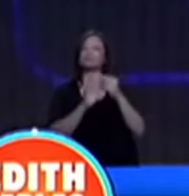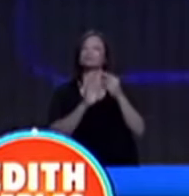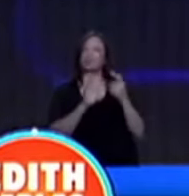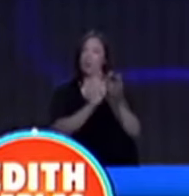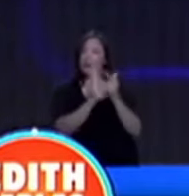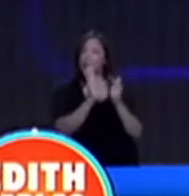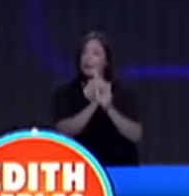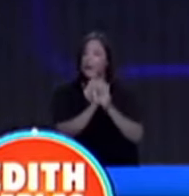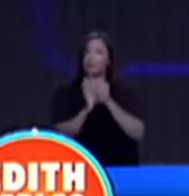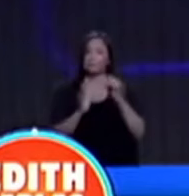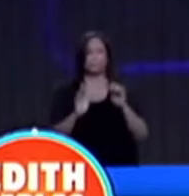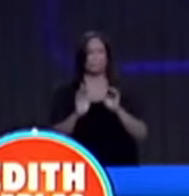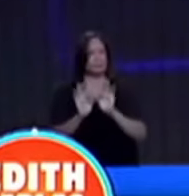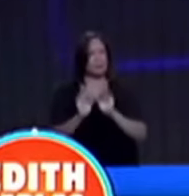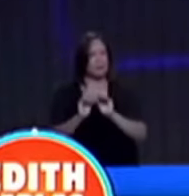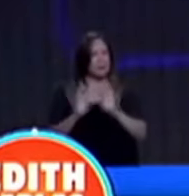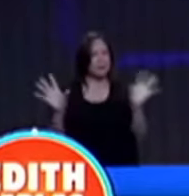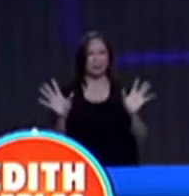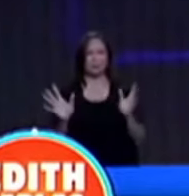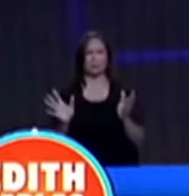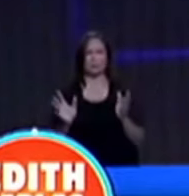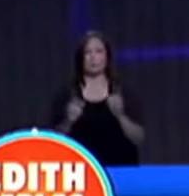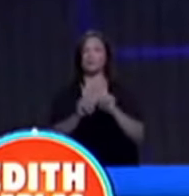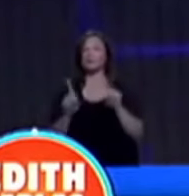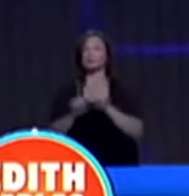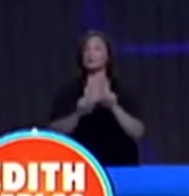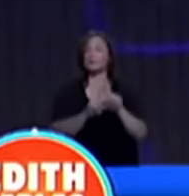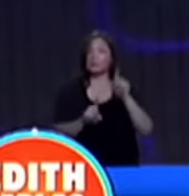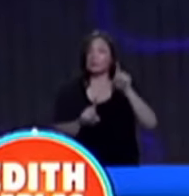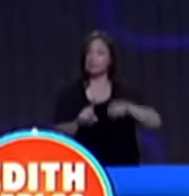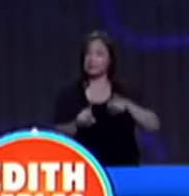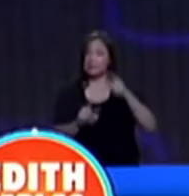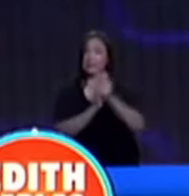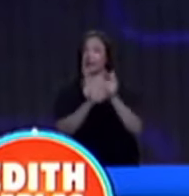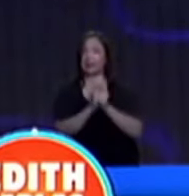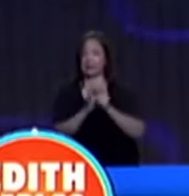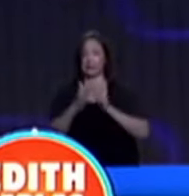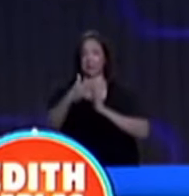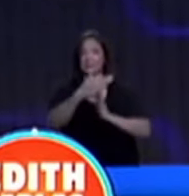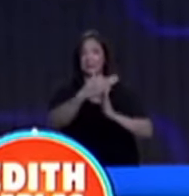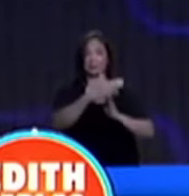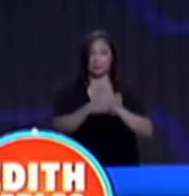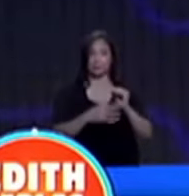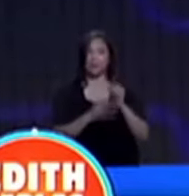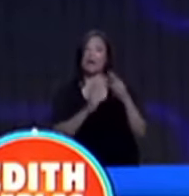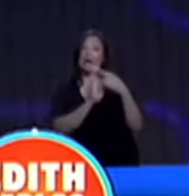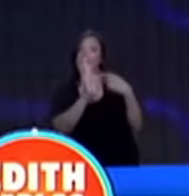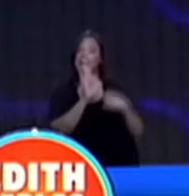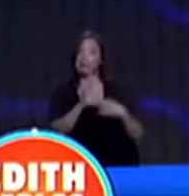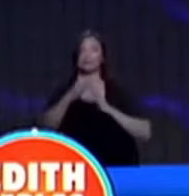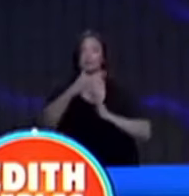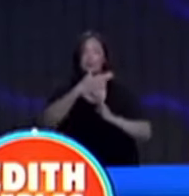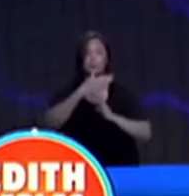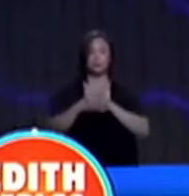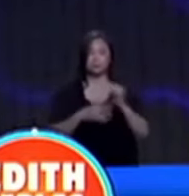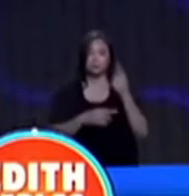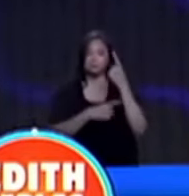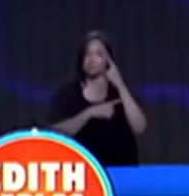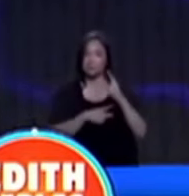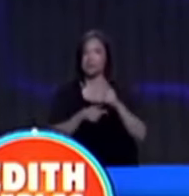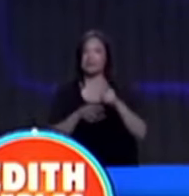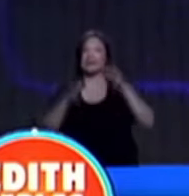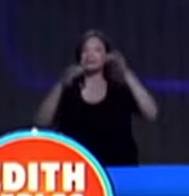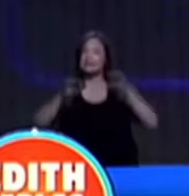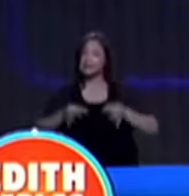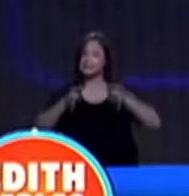régimen de extranjería muy bien definido. Pero de igual manera tenemos la ley de migración, el reglamento de migración y